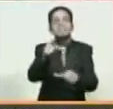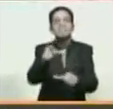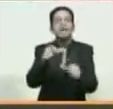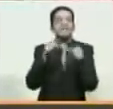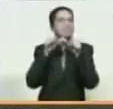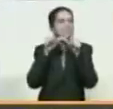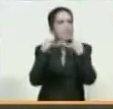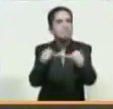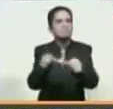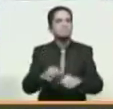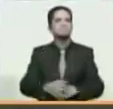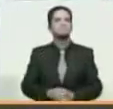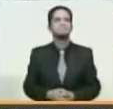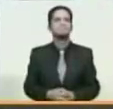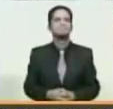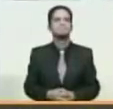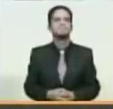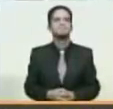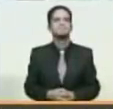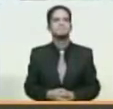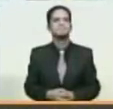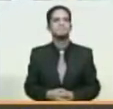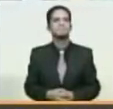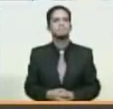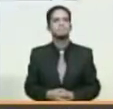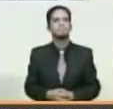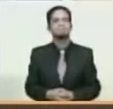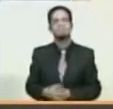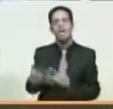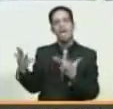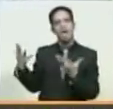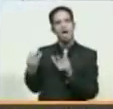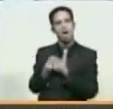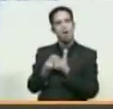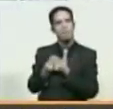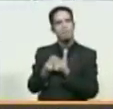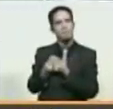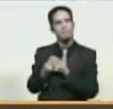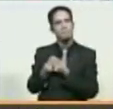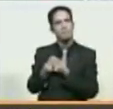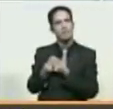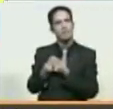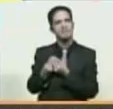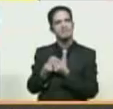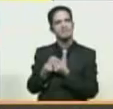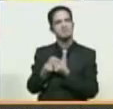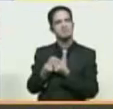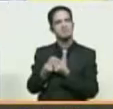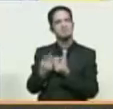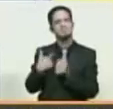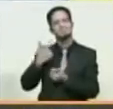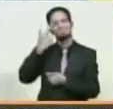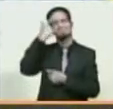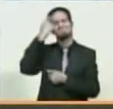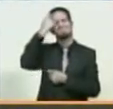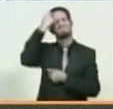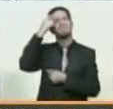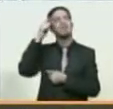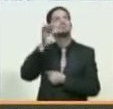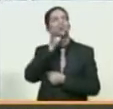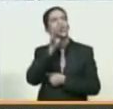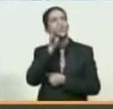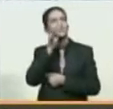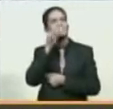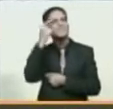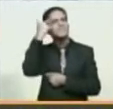irreductible. Y nos acompañan aquellas imágenes que aún alimentan nuestra